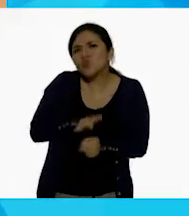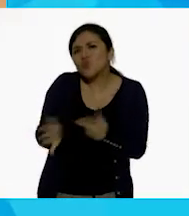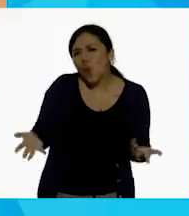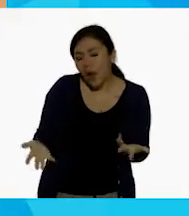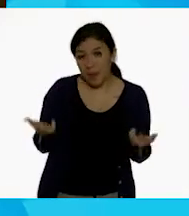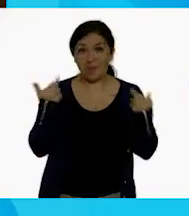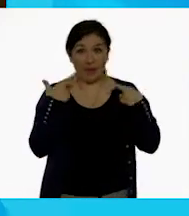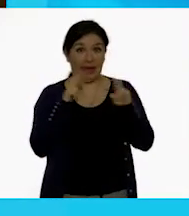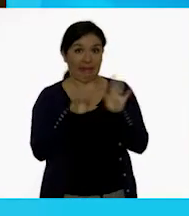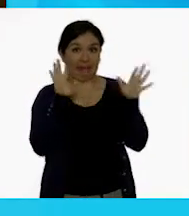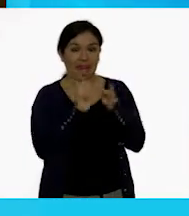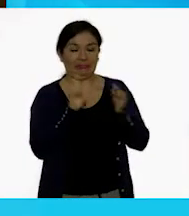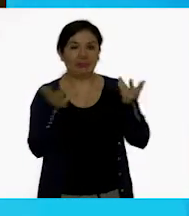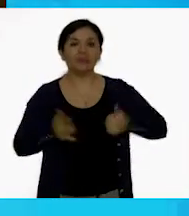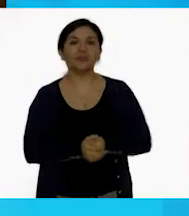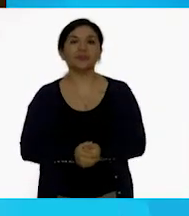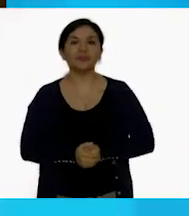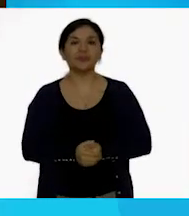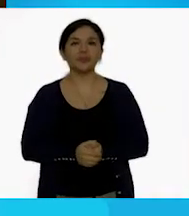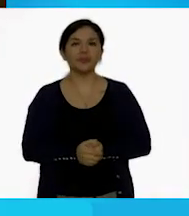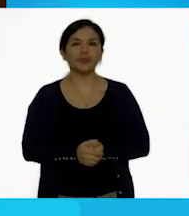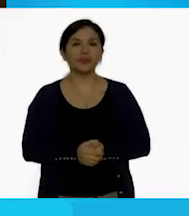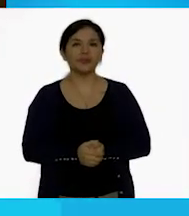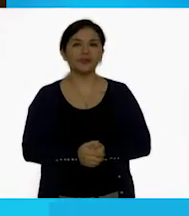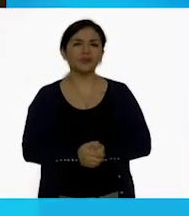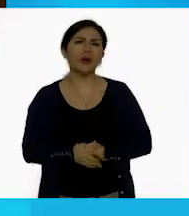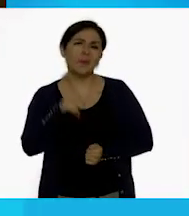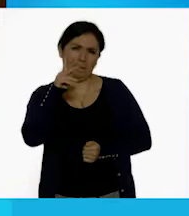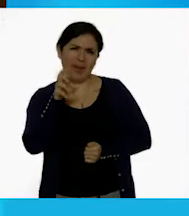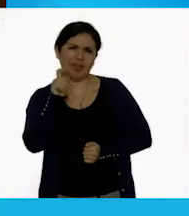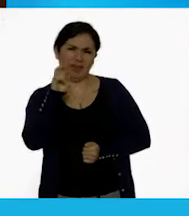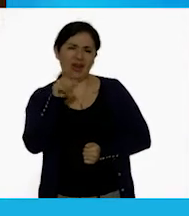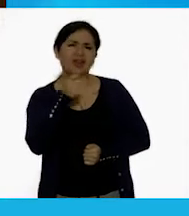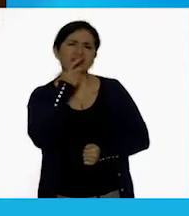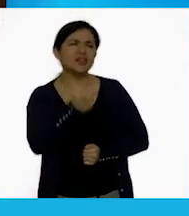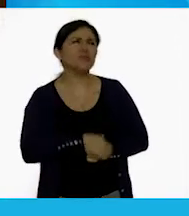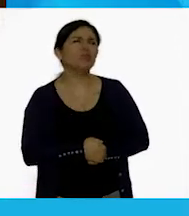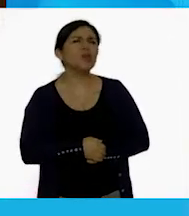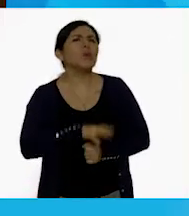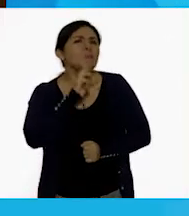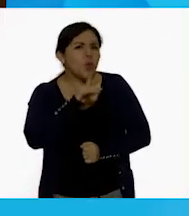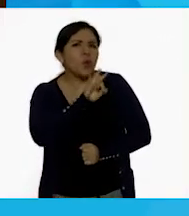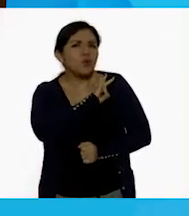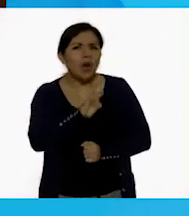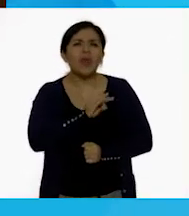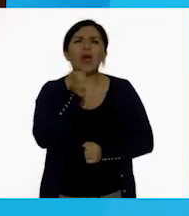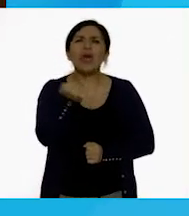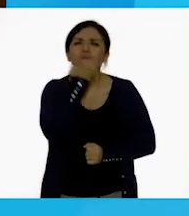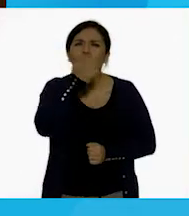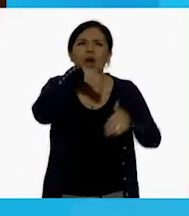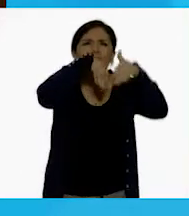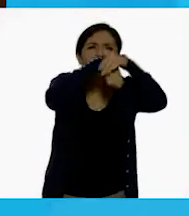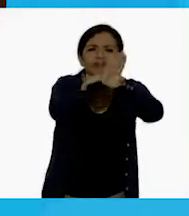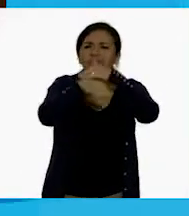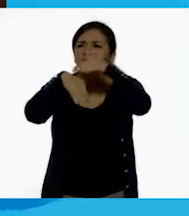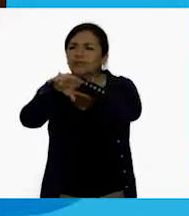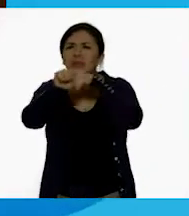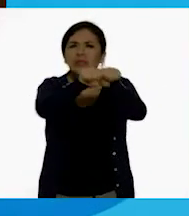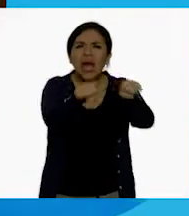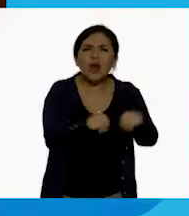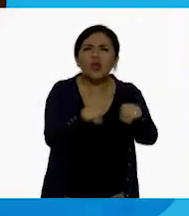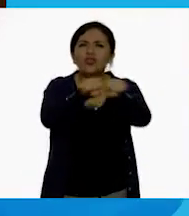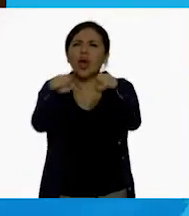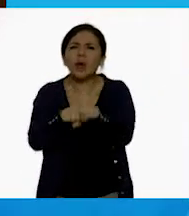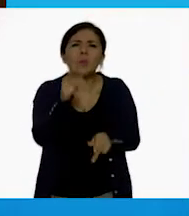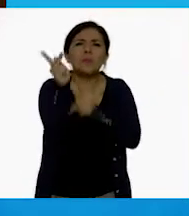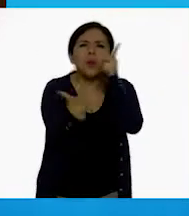dijo la maestra. ¿Por qué no preguntamos salón por salón de quién es? Seguramente así